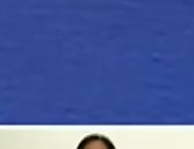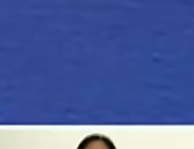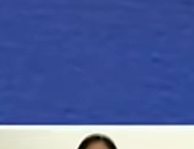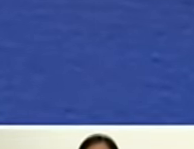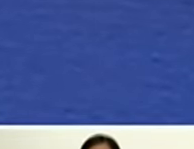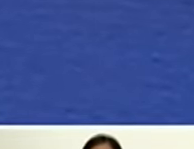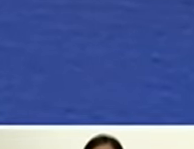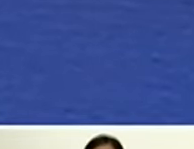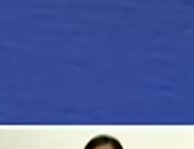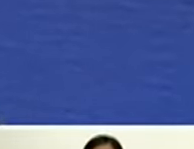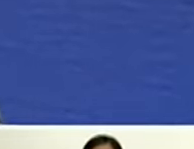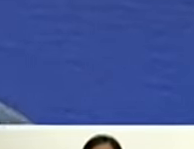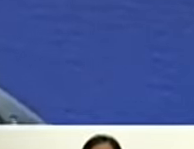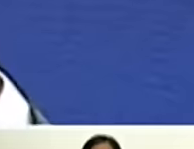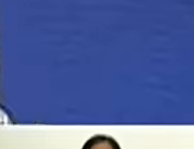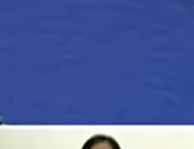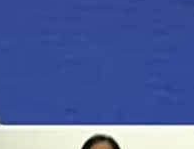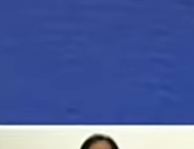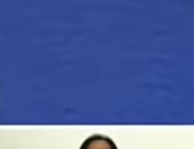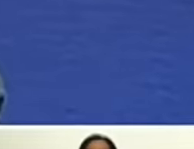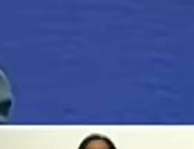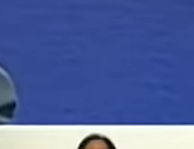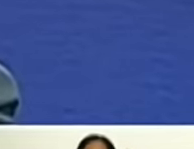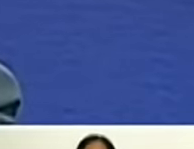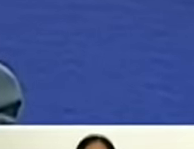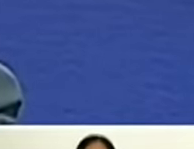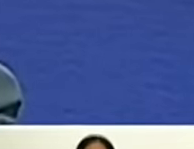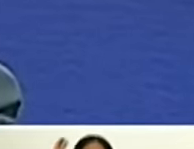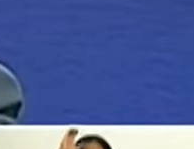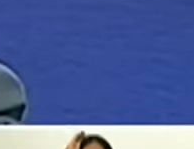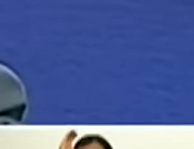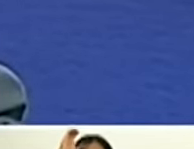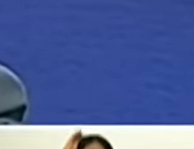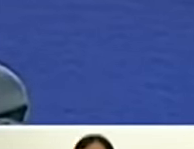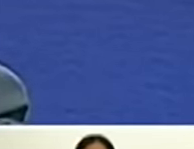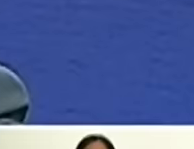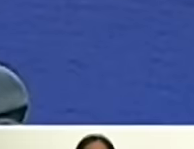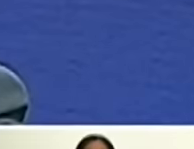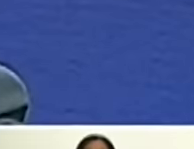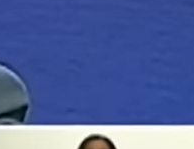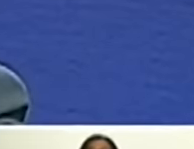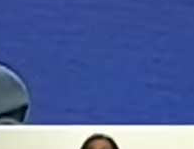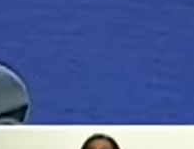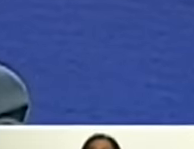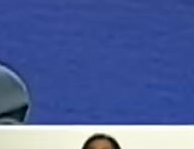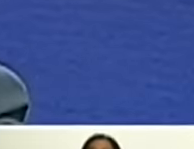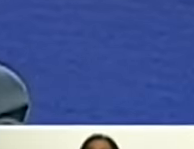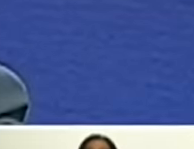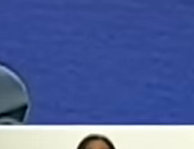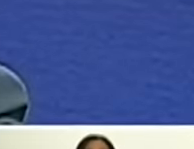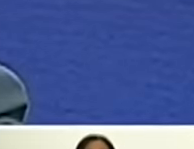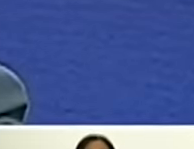estudiar, aclarar la conciencia. En cada momento,